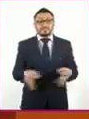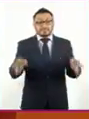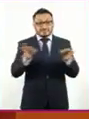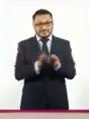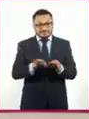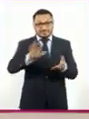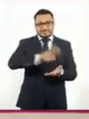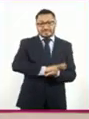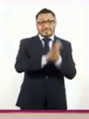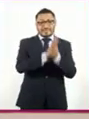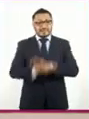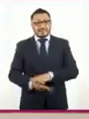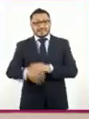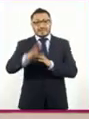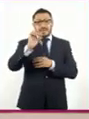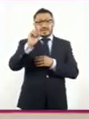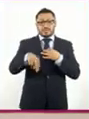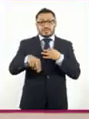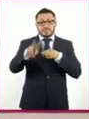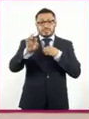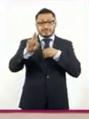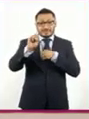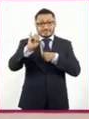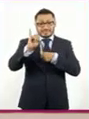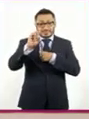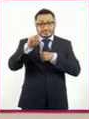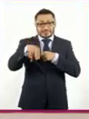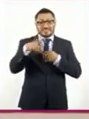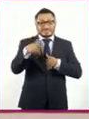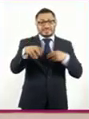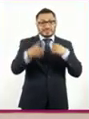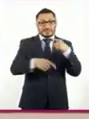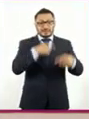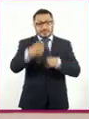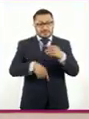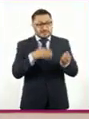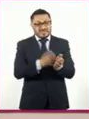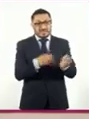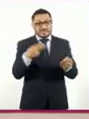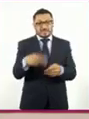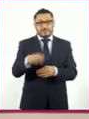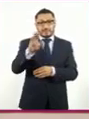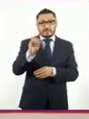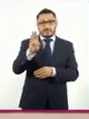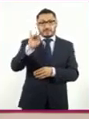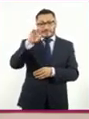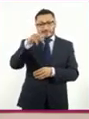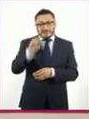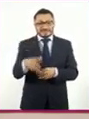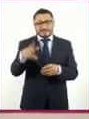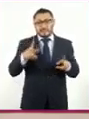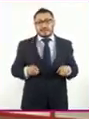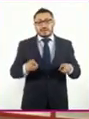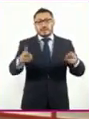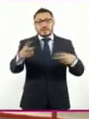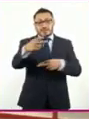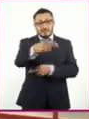de conversión, donde los rollos de papel, llamados bobinas, se cortan en pliegos de diferentes